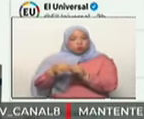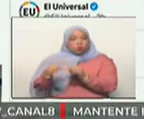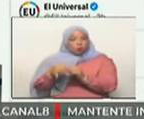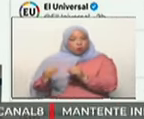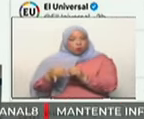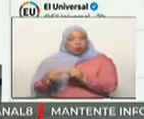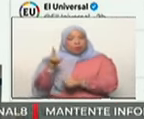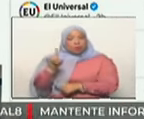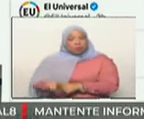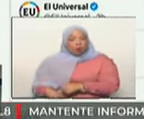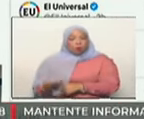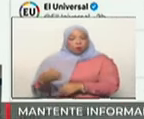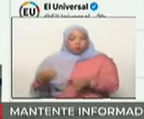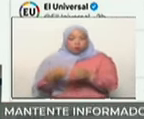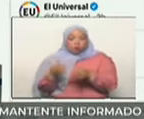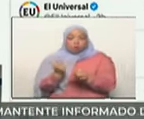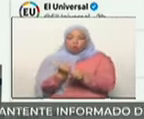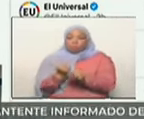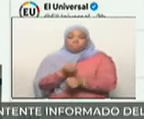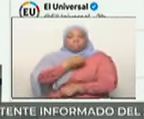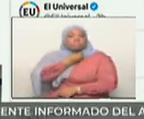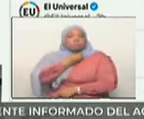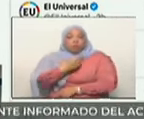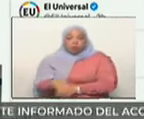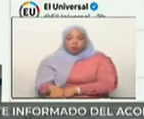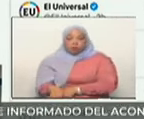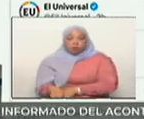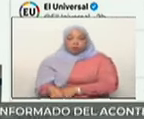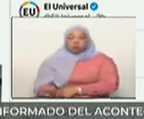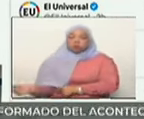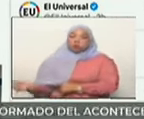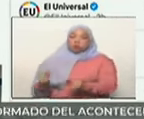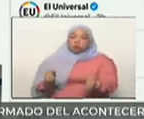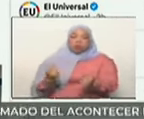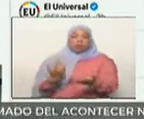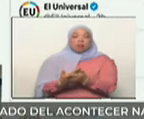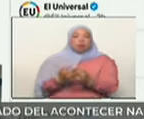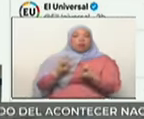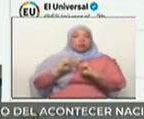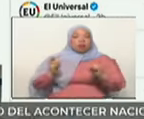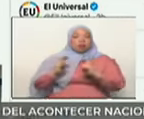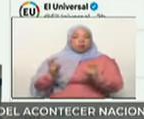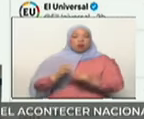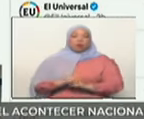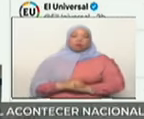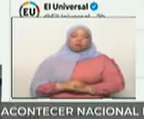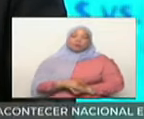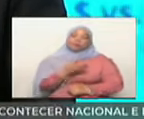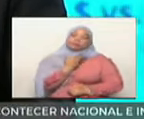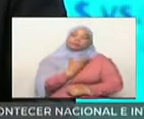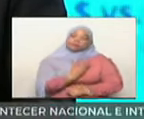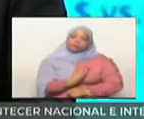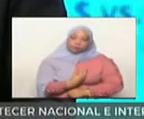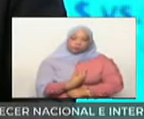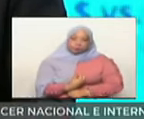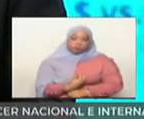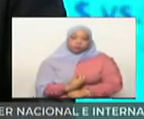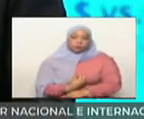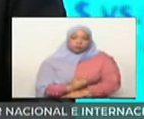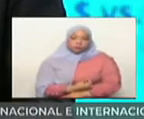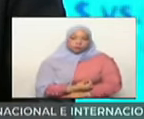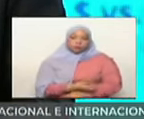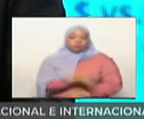donde también su partido viene sufriendo una debacle, como lo dice el titular. Es lamentable, porque nosotros